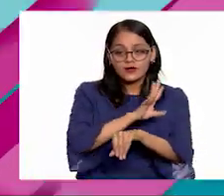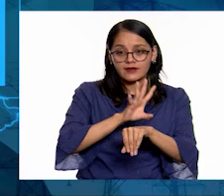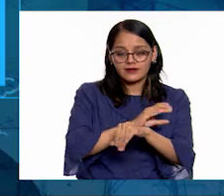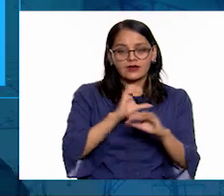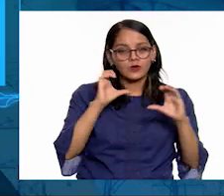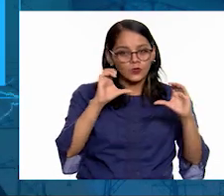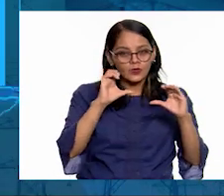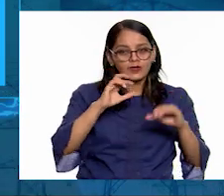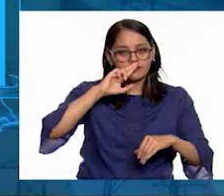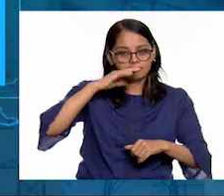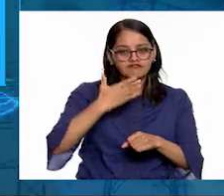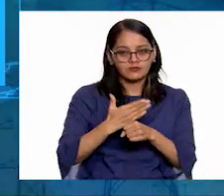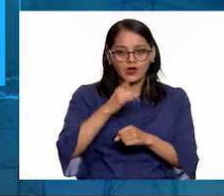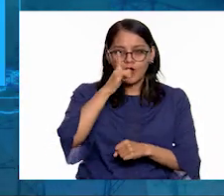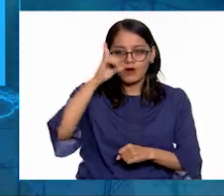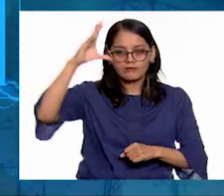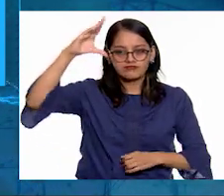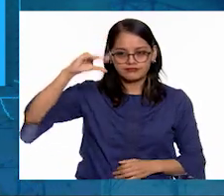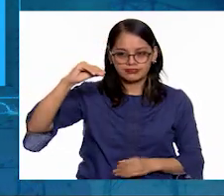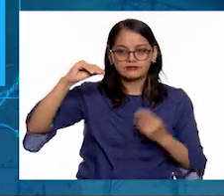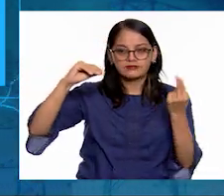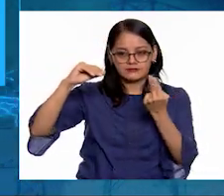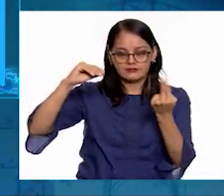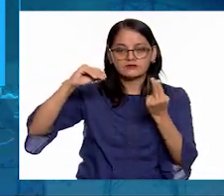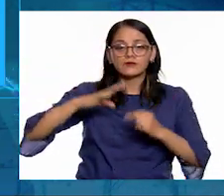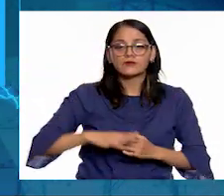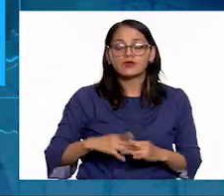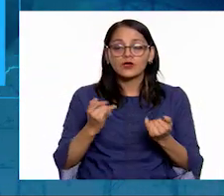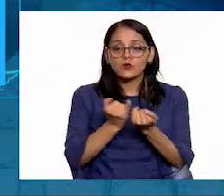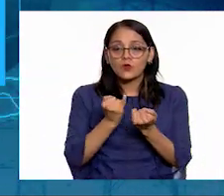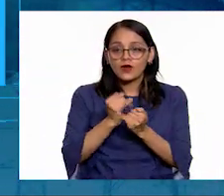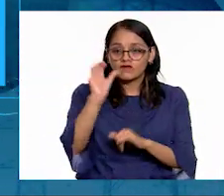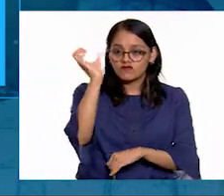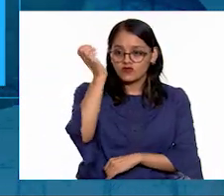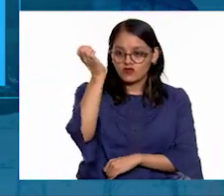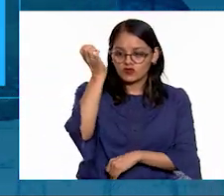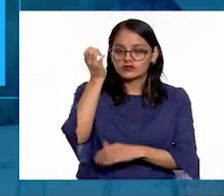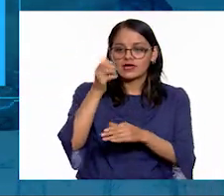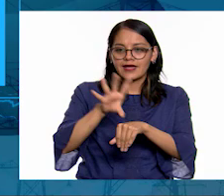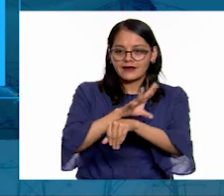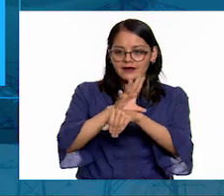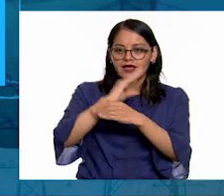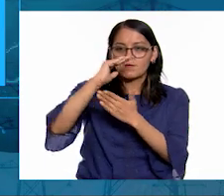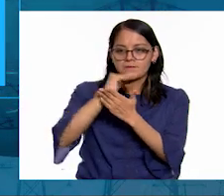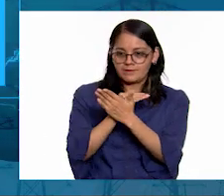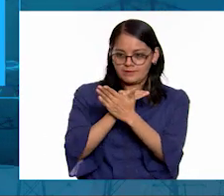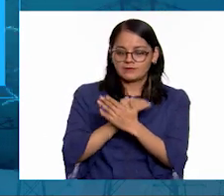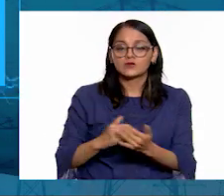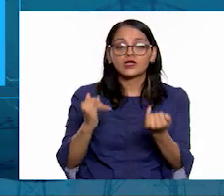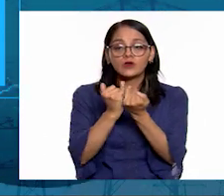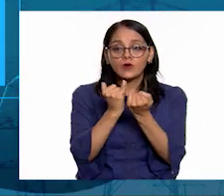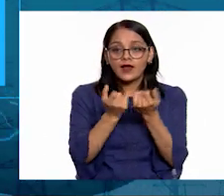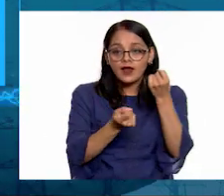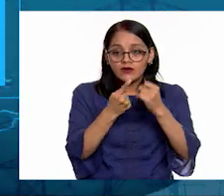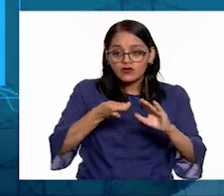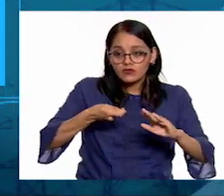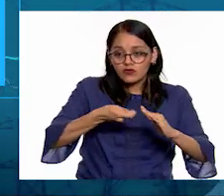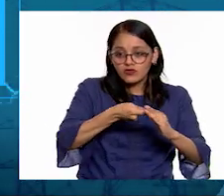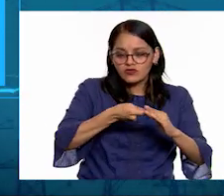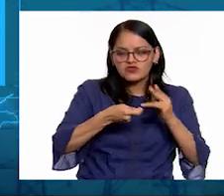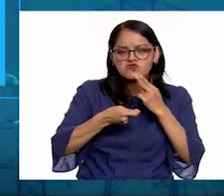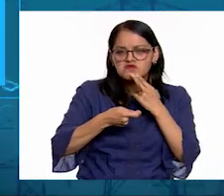responsables y apagar las luces. Usar focos ahorradores de energía y desconectar los aparatos eléctricos que no estemos